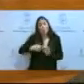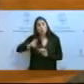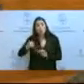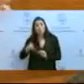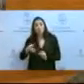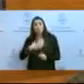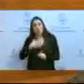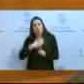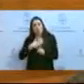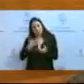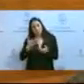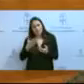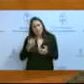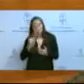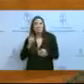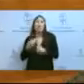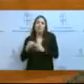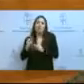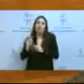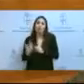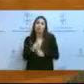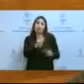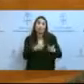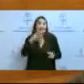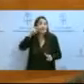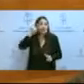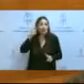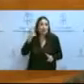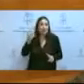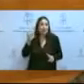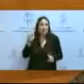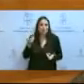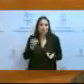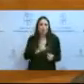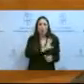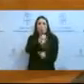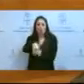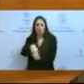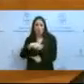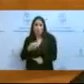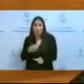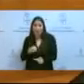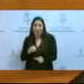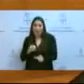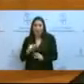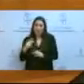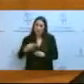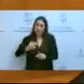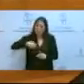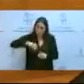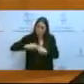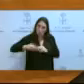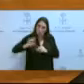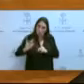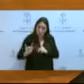índole política y que los expertos han penetrado. Y ahí sí que hay respuesta. Es decir, evidentemente,